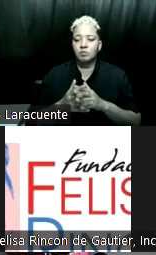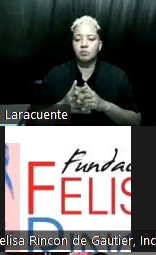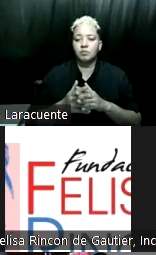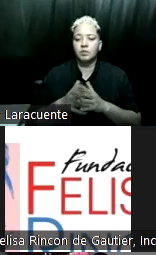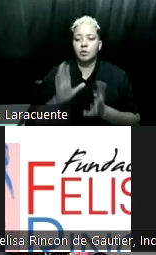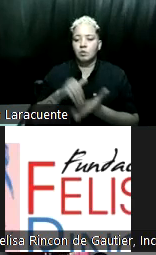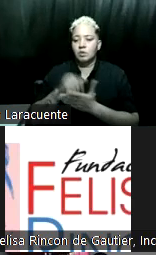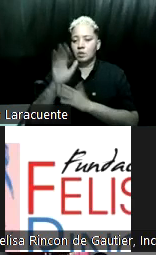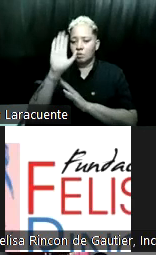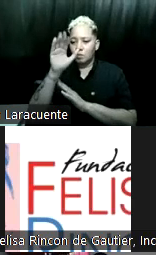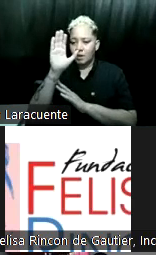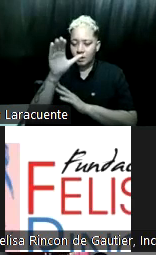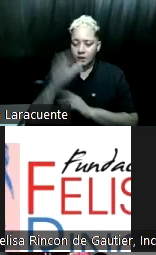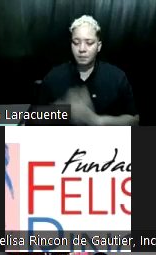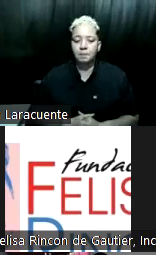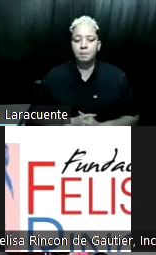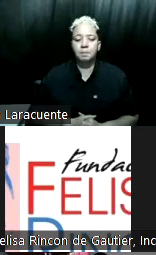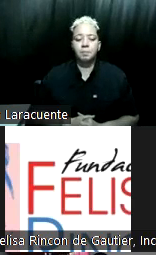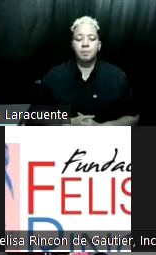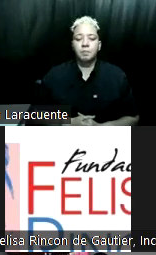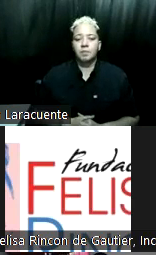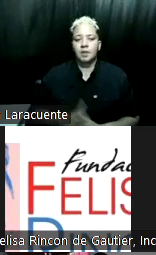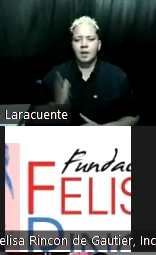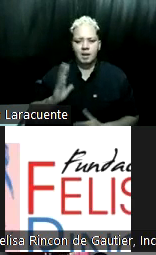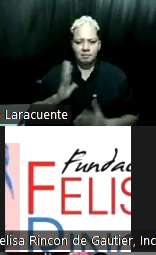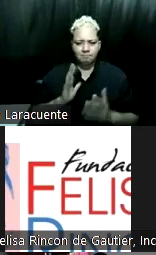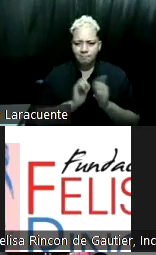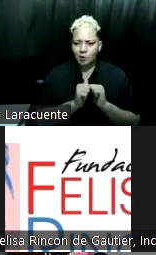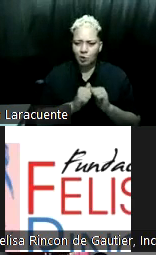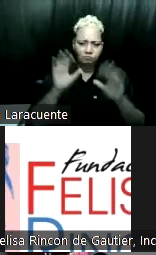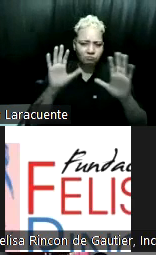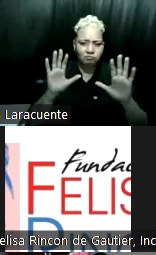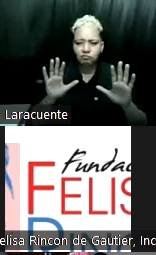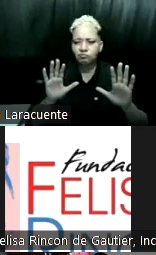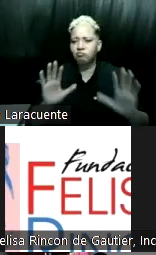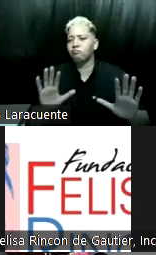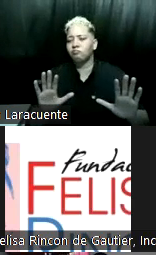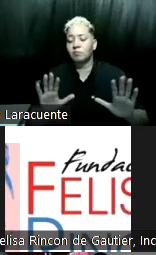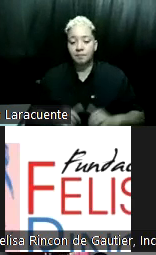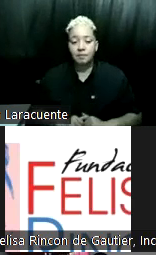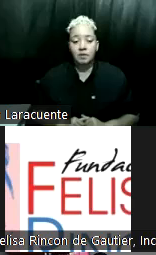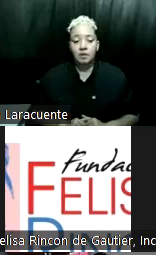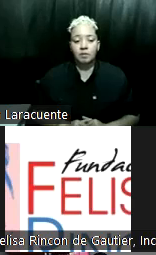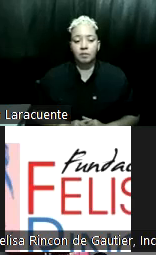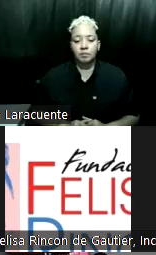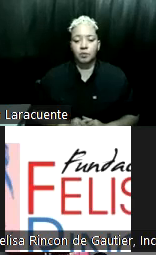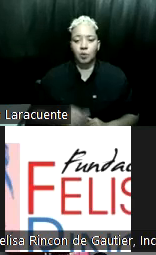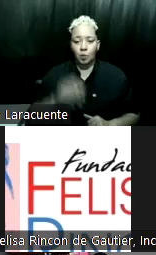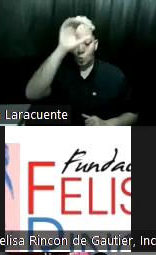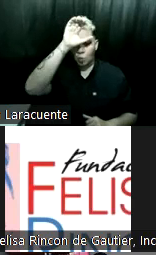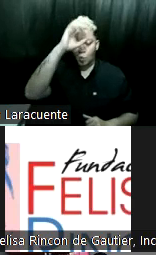básquet, eran unos torneos tremendos, gloriosos, donde Cuba,